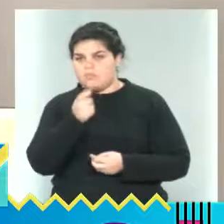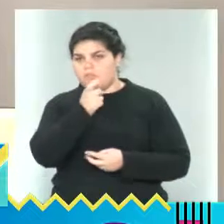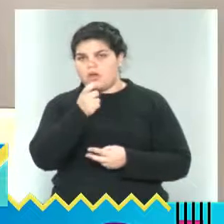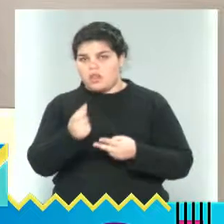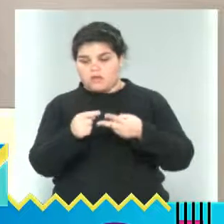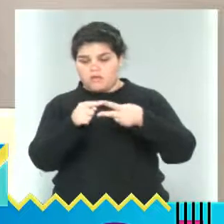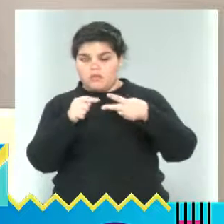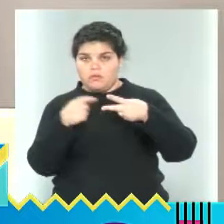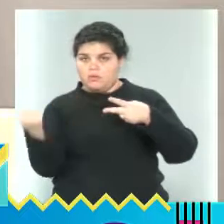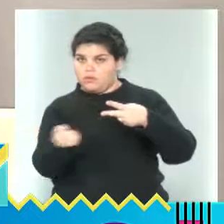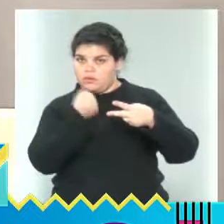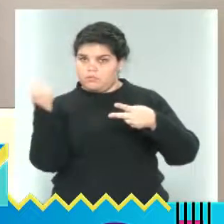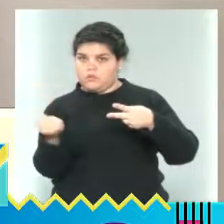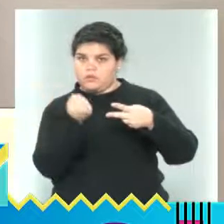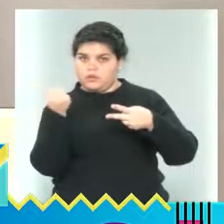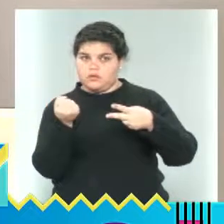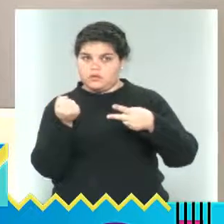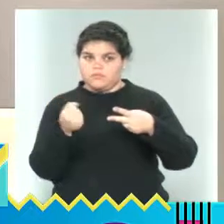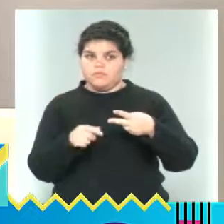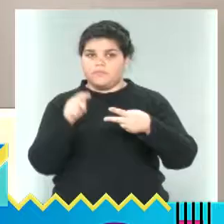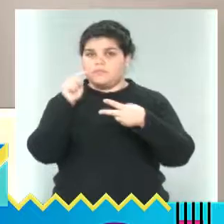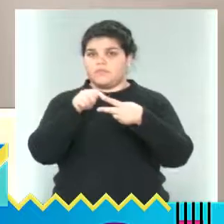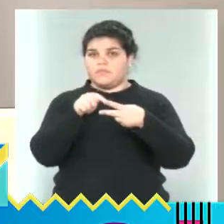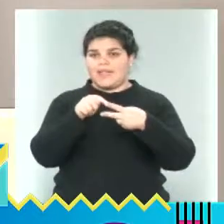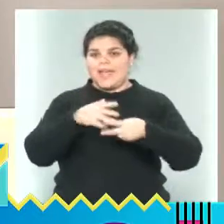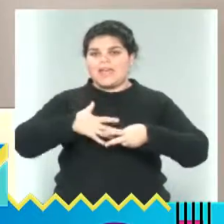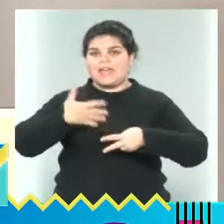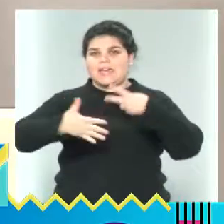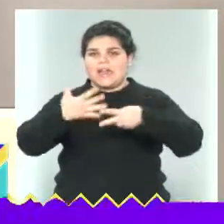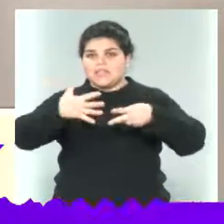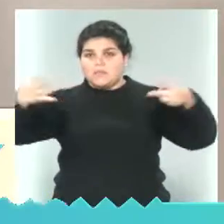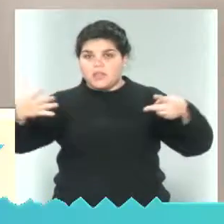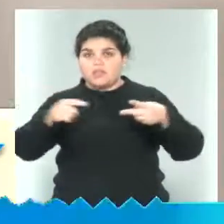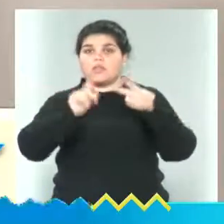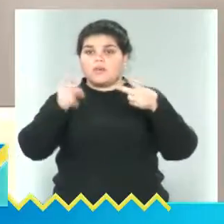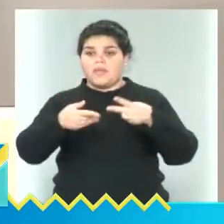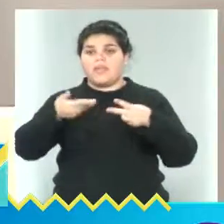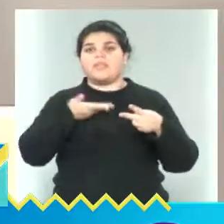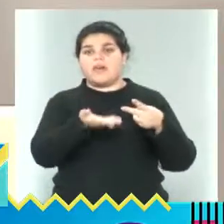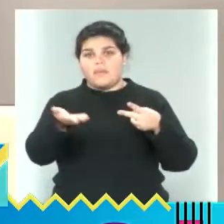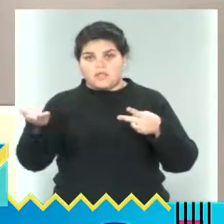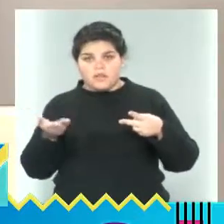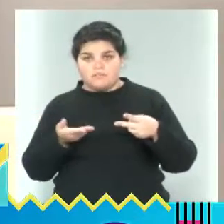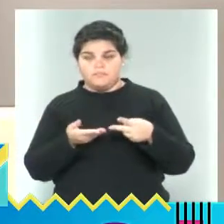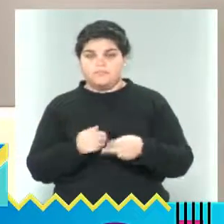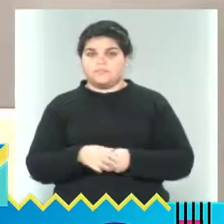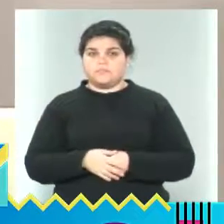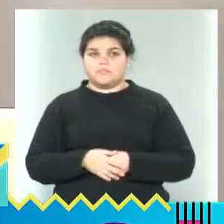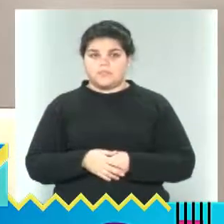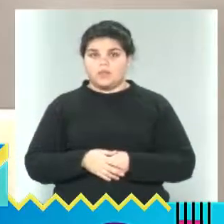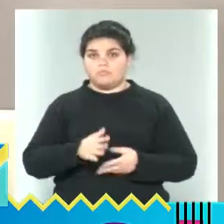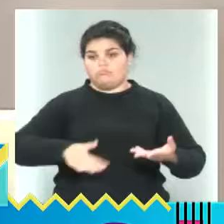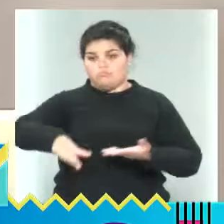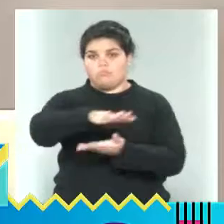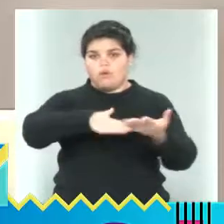que marcan bastante la cosa, que son crecimiento y demanda. Y yo veo que, por ejemplo, las poblaciones siguen creciendo,